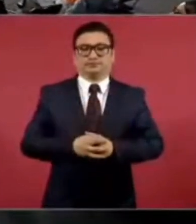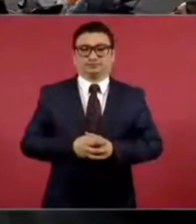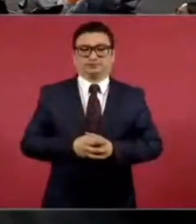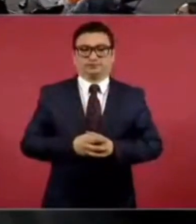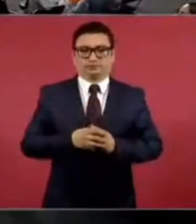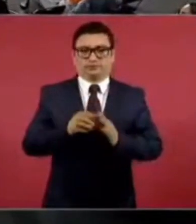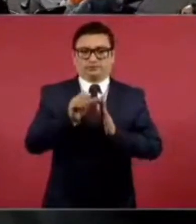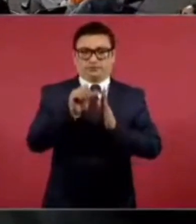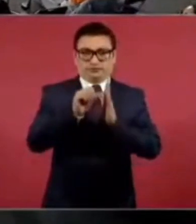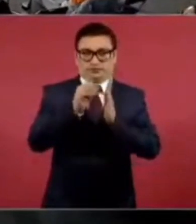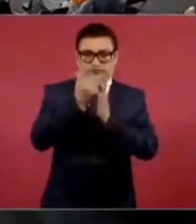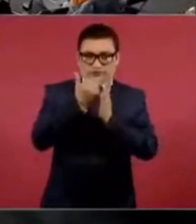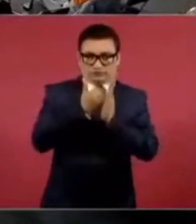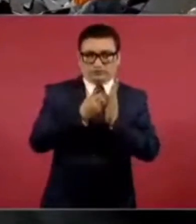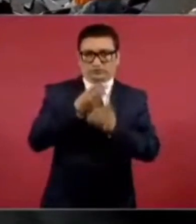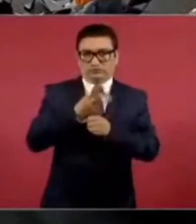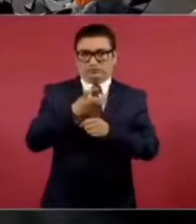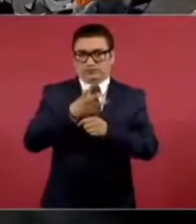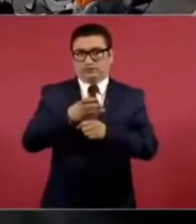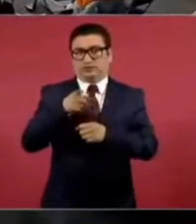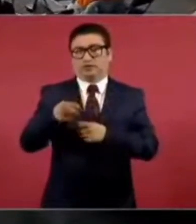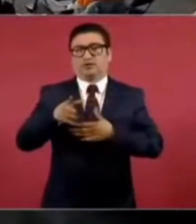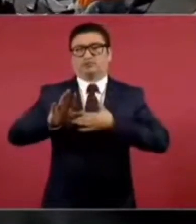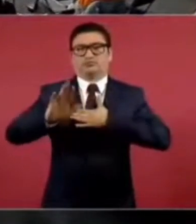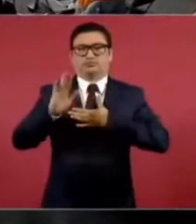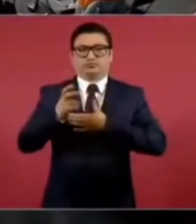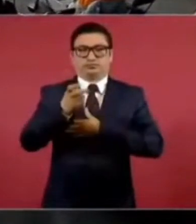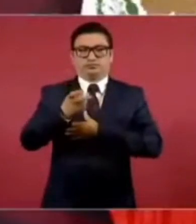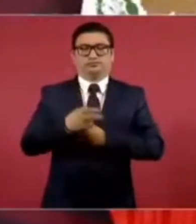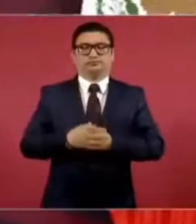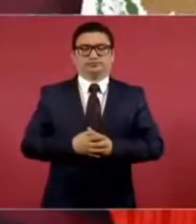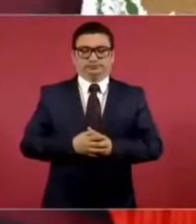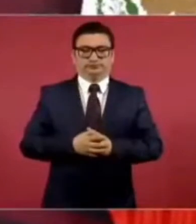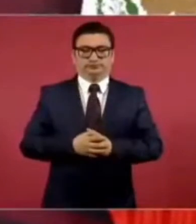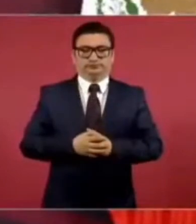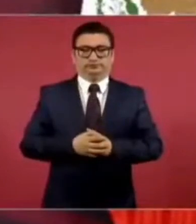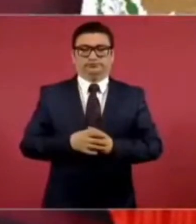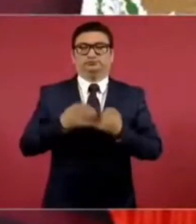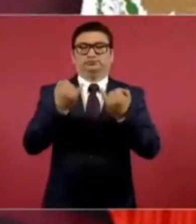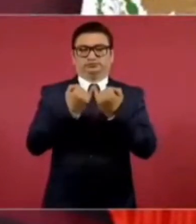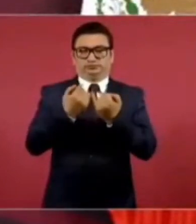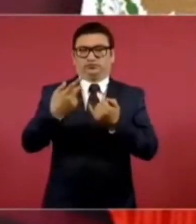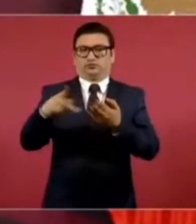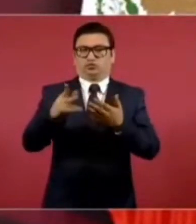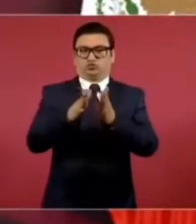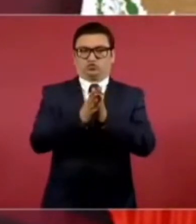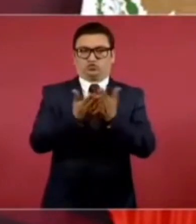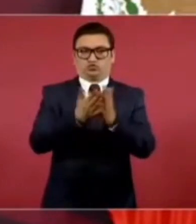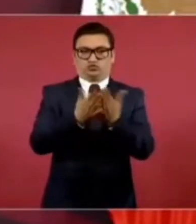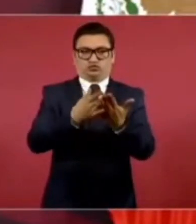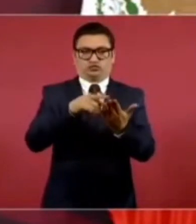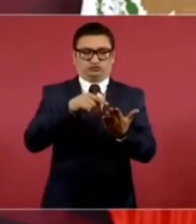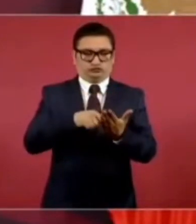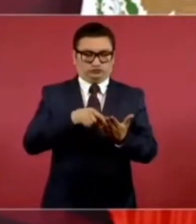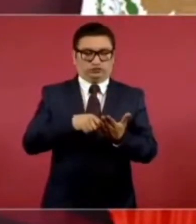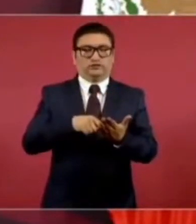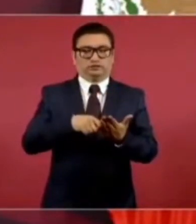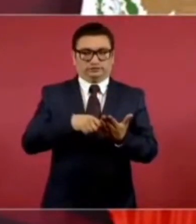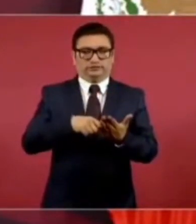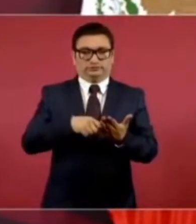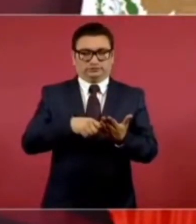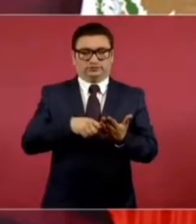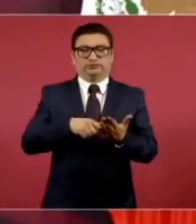artículo 3 se hace ese compromiso. Incluso en su libro, La sucesión presidencial,